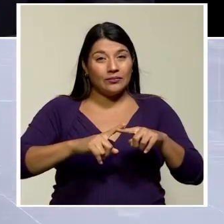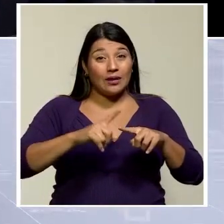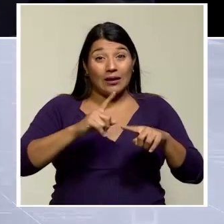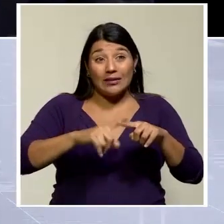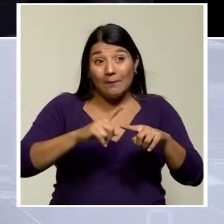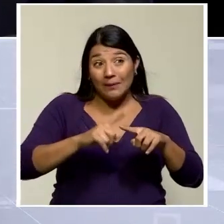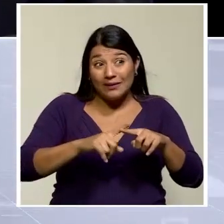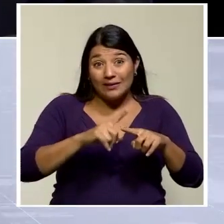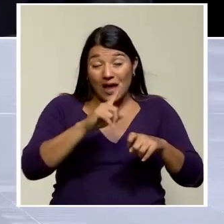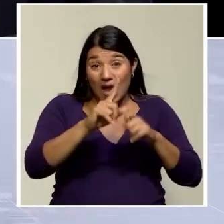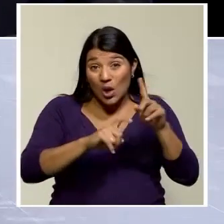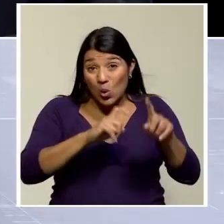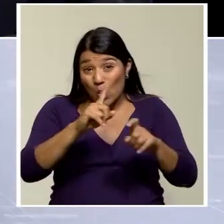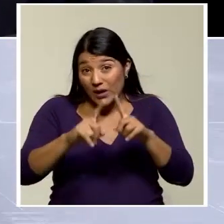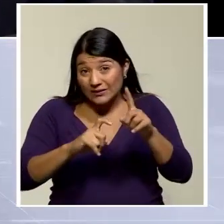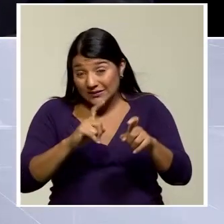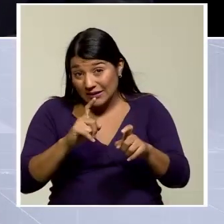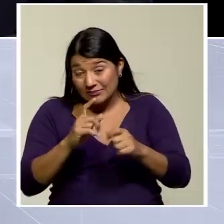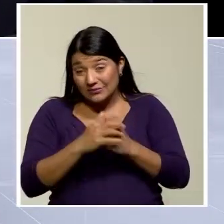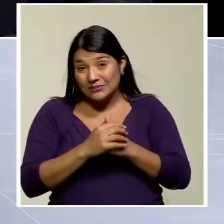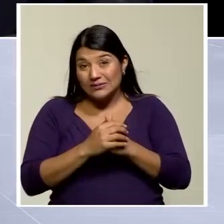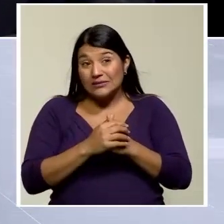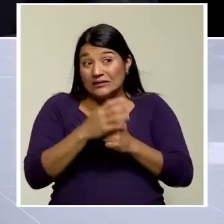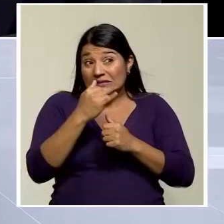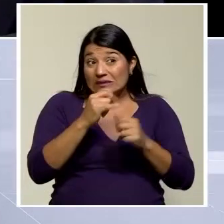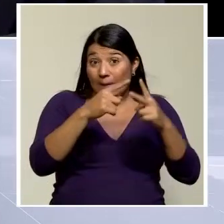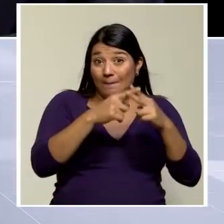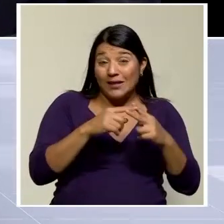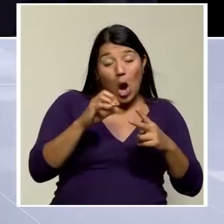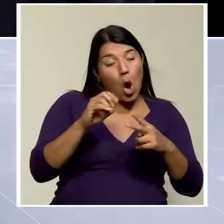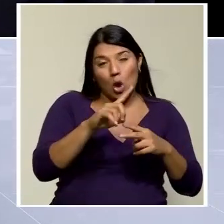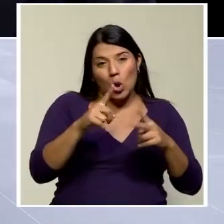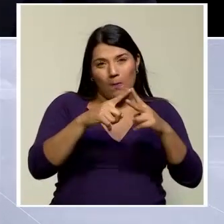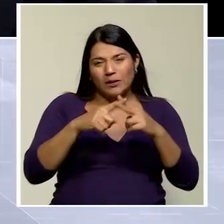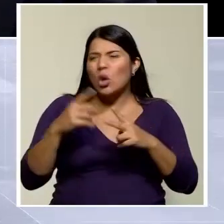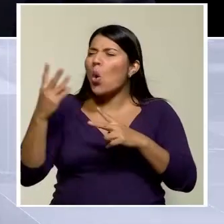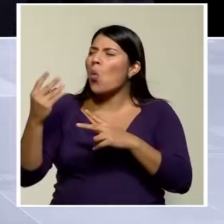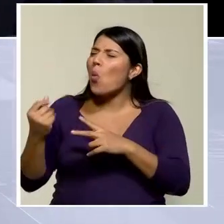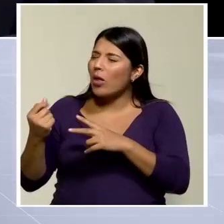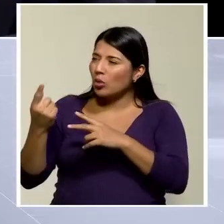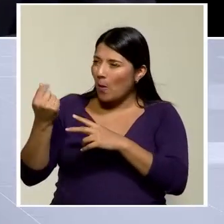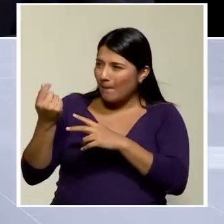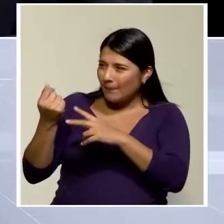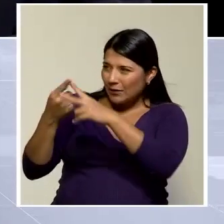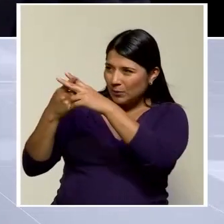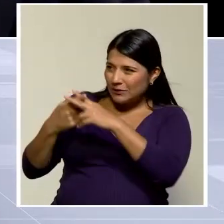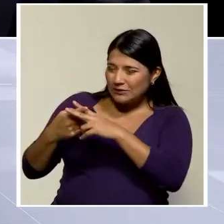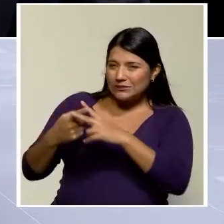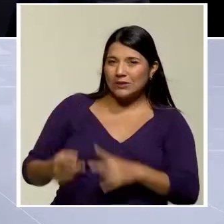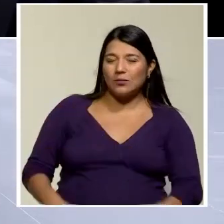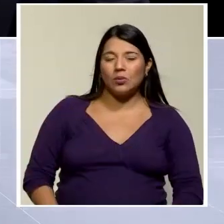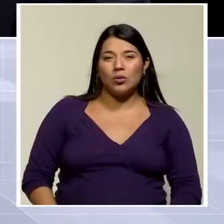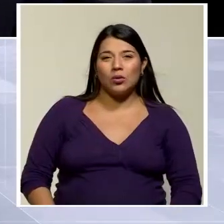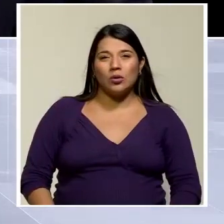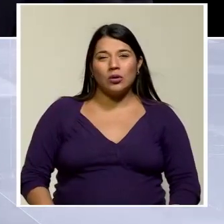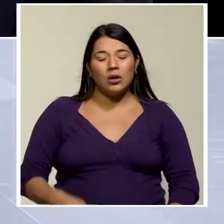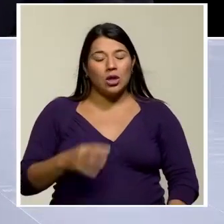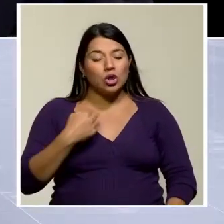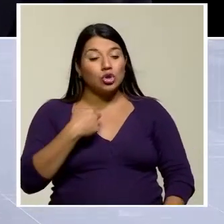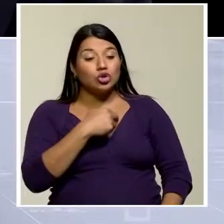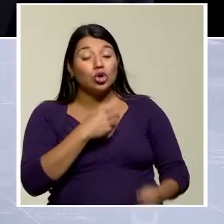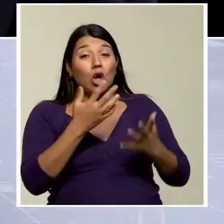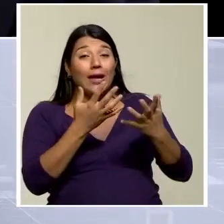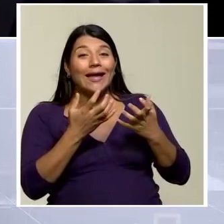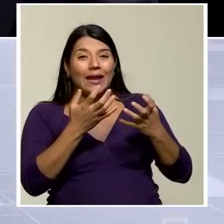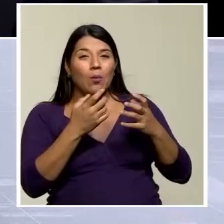las encuestas, las posibilidades de financiamiento. ¿Por cuál es el monto que están negociando? Estamos